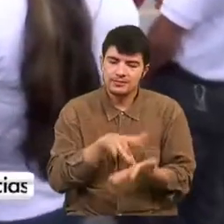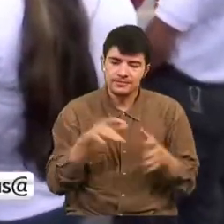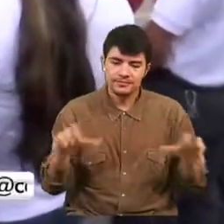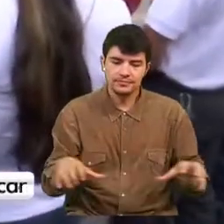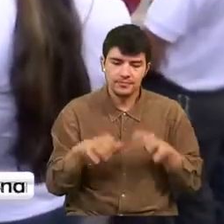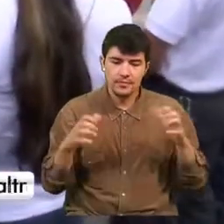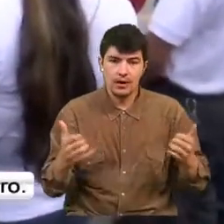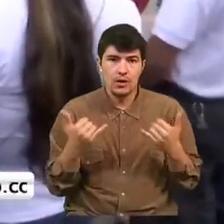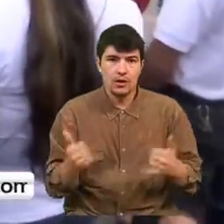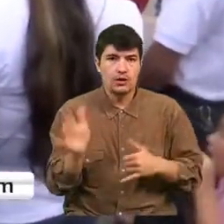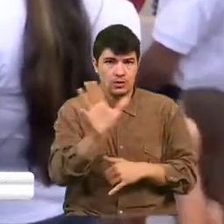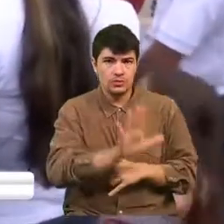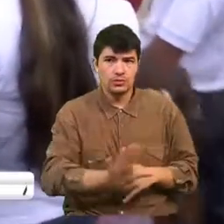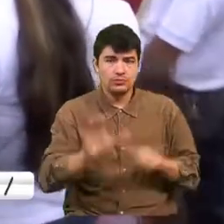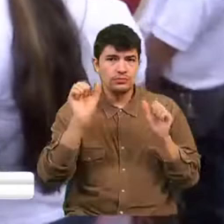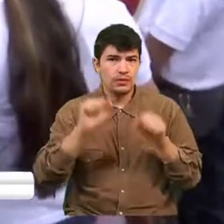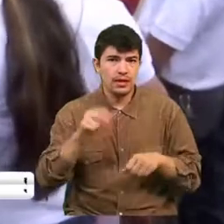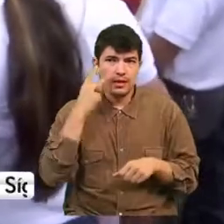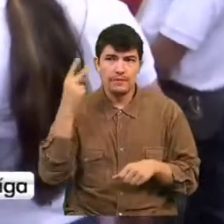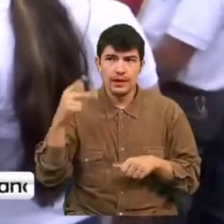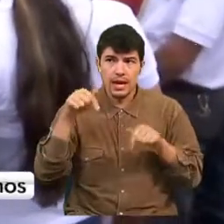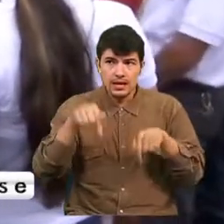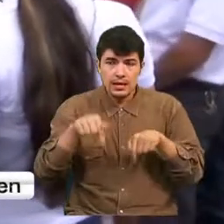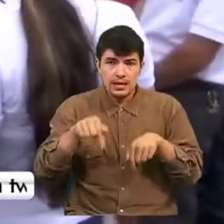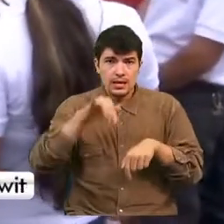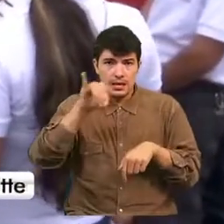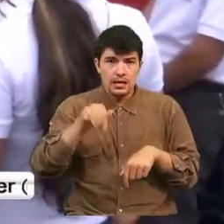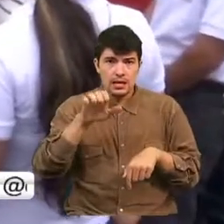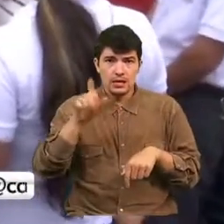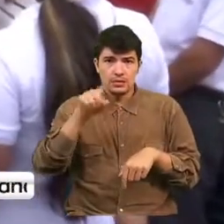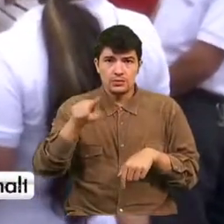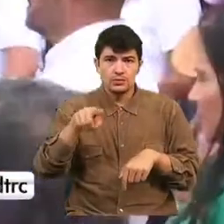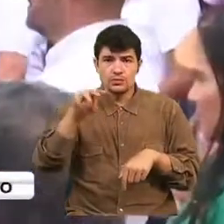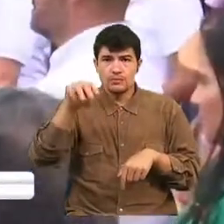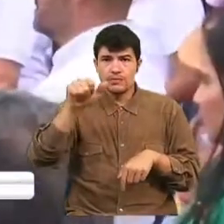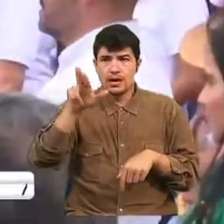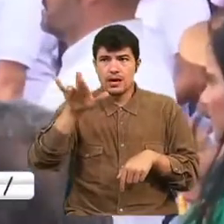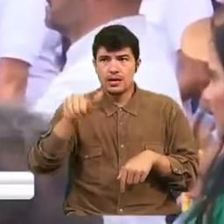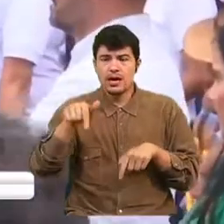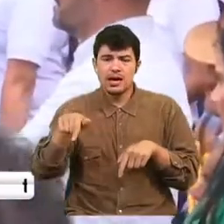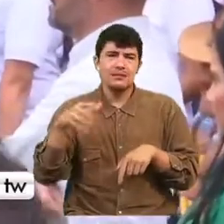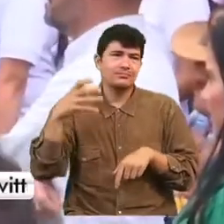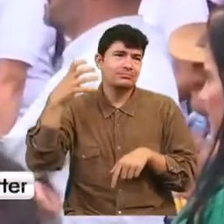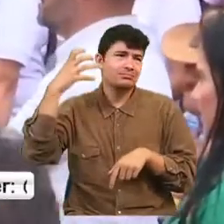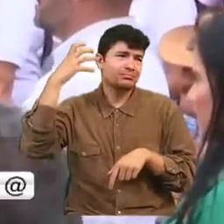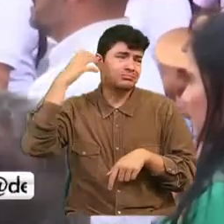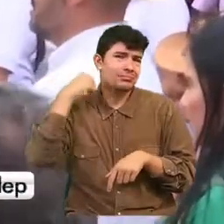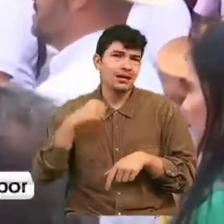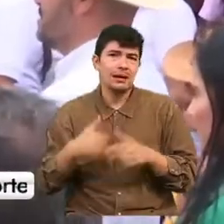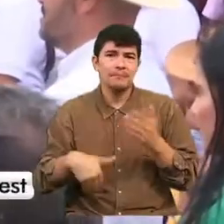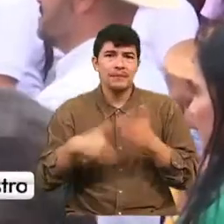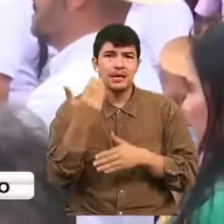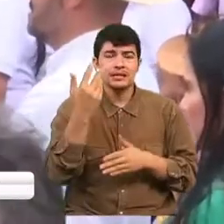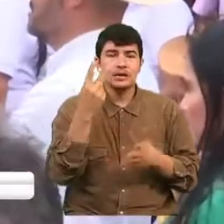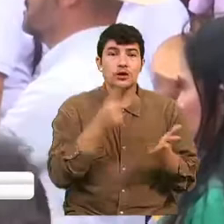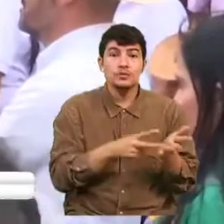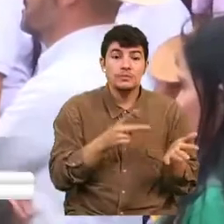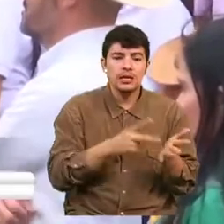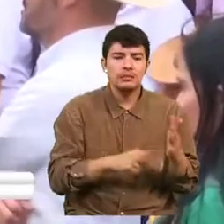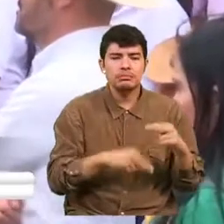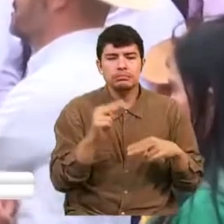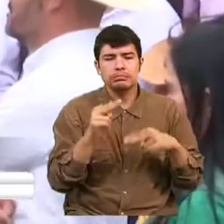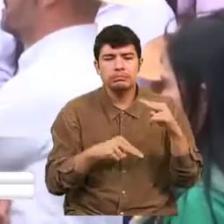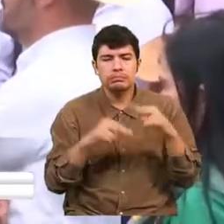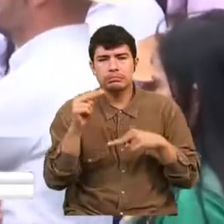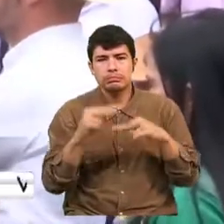como ustedes pueden ver, llegando aquí a Jesús María, es una tierra muy olvidada, que iniciaron en la pavimentación desde el año 2000, luego vinieron administraciones como